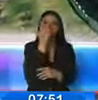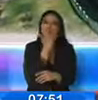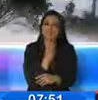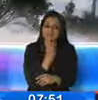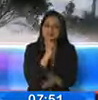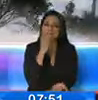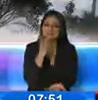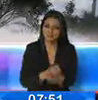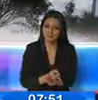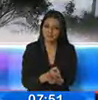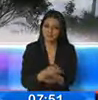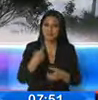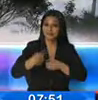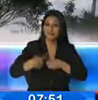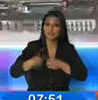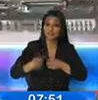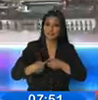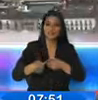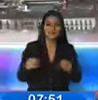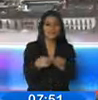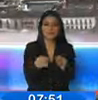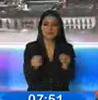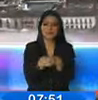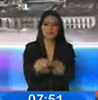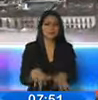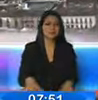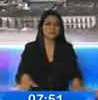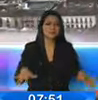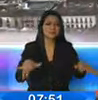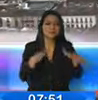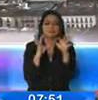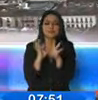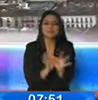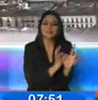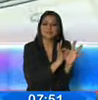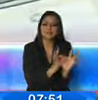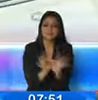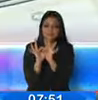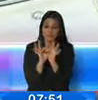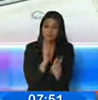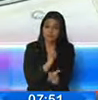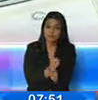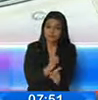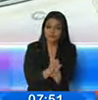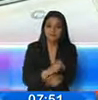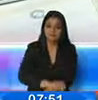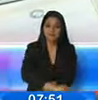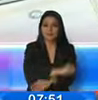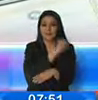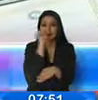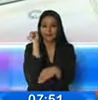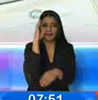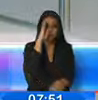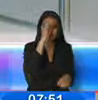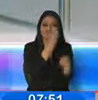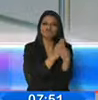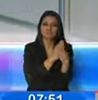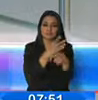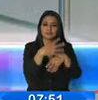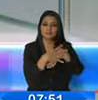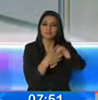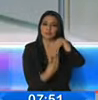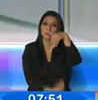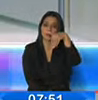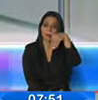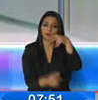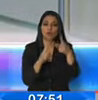cierto. La Carita de Dios parece un lugar de cuento de hadas. Quizás por ello ha ganado como destino líder de Sudamérica y